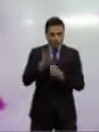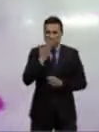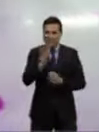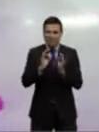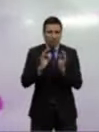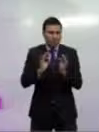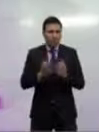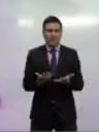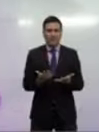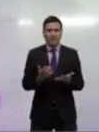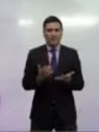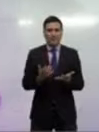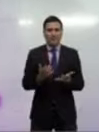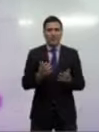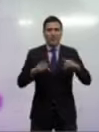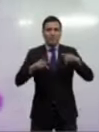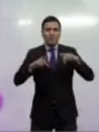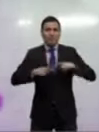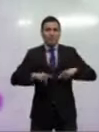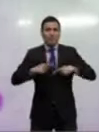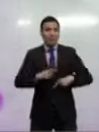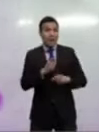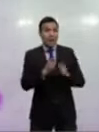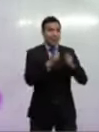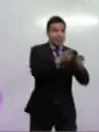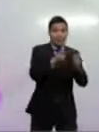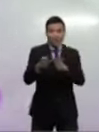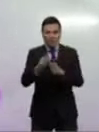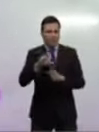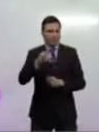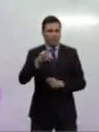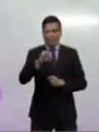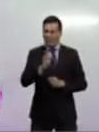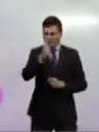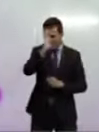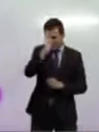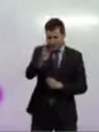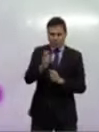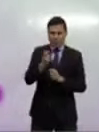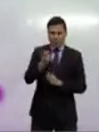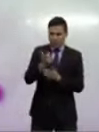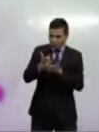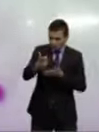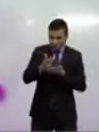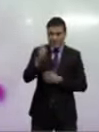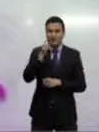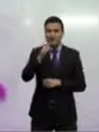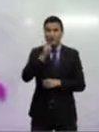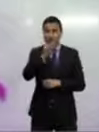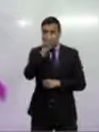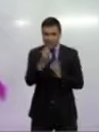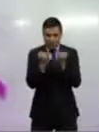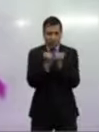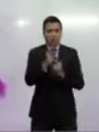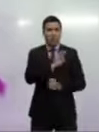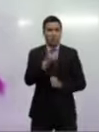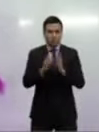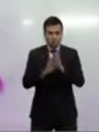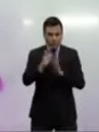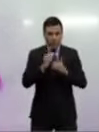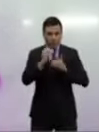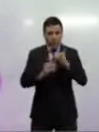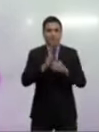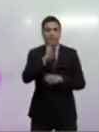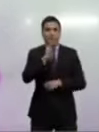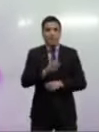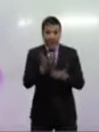sin fantasmas, sin intermediarios. También ha demostrado que si se le invierte al desarrollo, se crece económicamente hablando. Hoy ya no es un sueño para